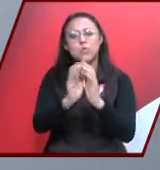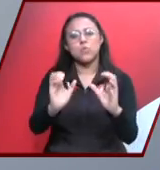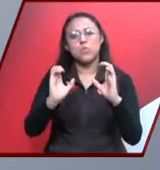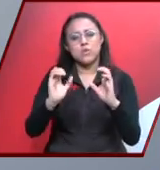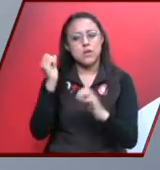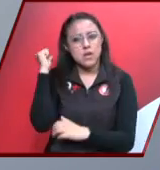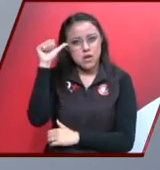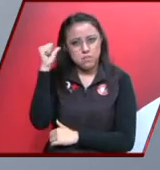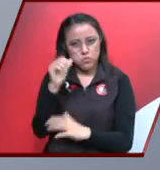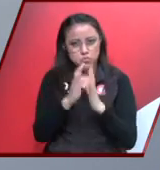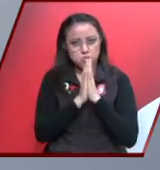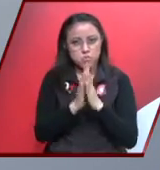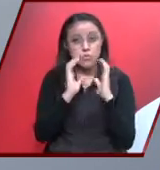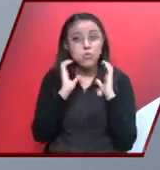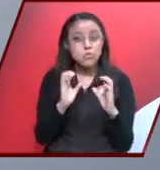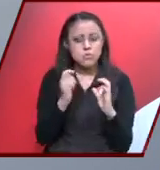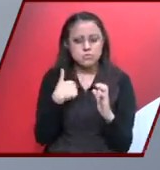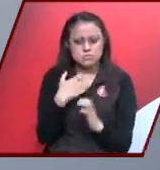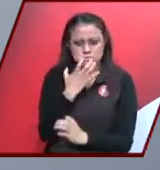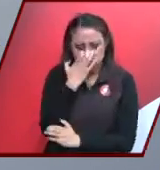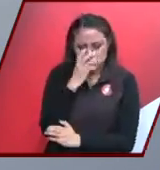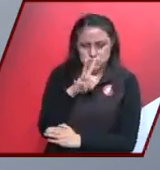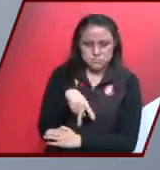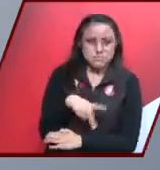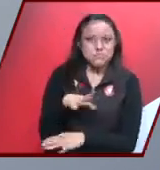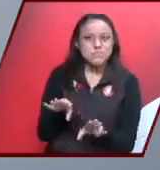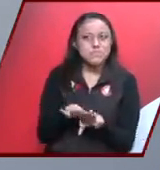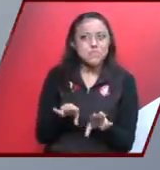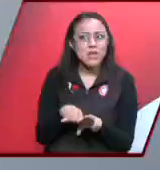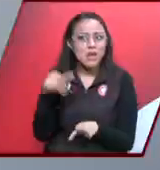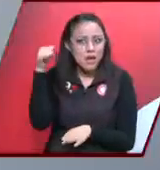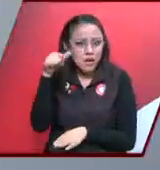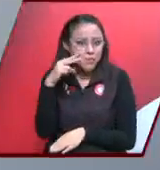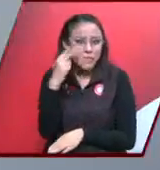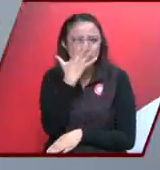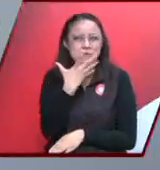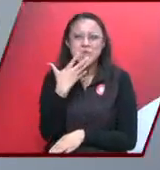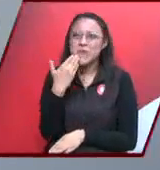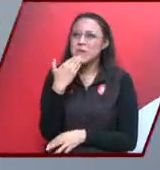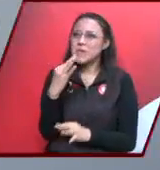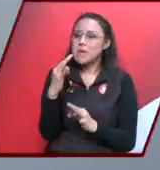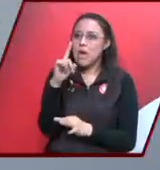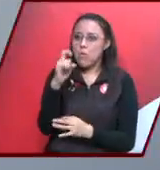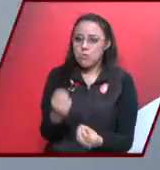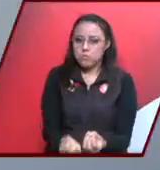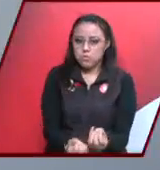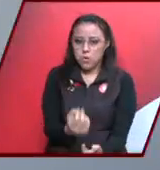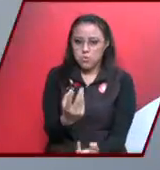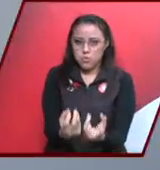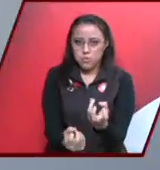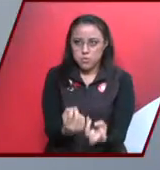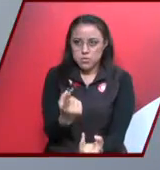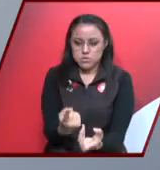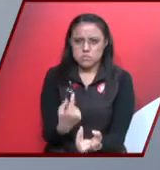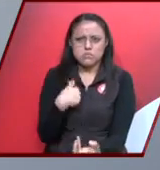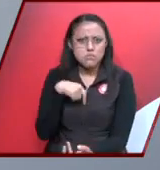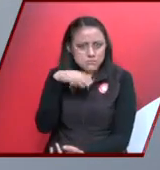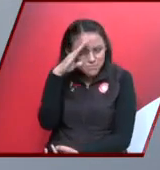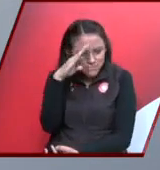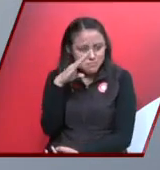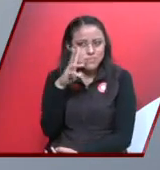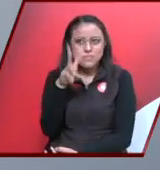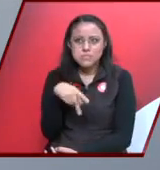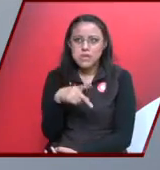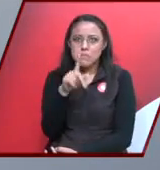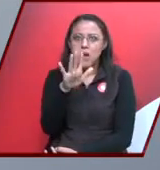Acapulco. Me da pena, o sea, Acapulco lo vendemos como una cosa maravillosa. Mira, mira ese borbollón, da la impresión de que